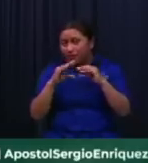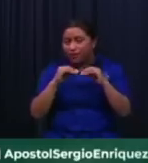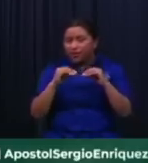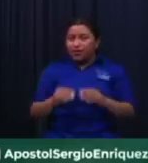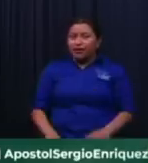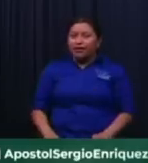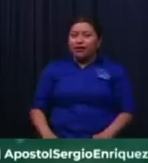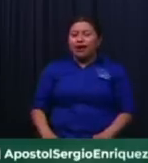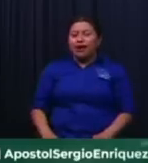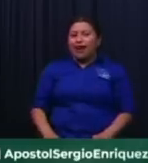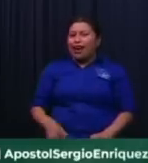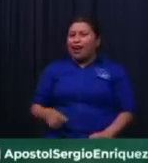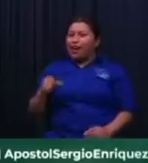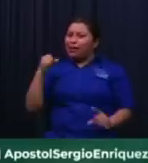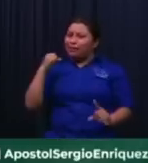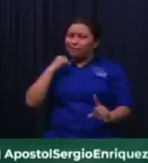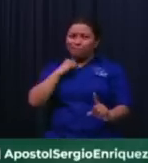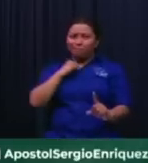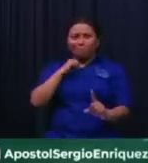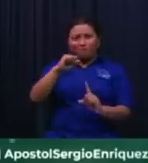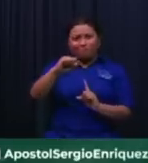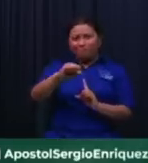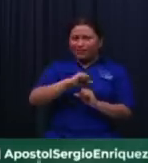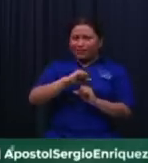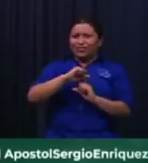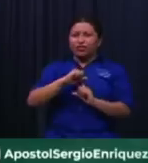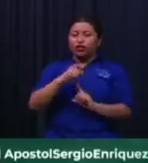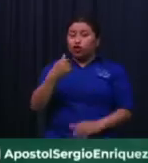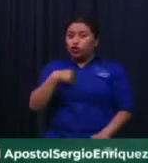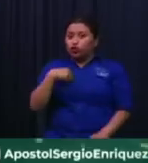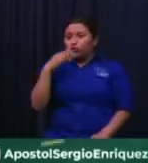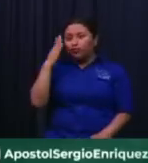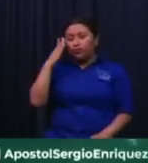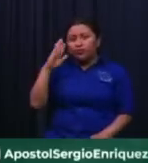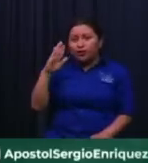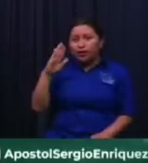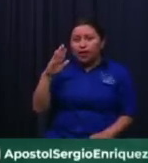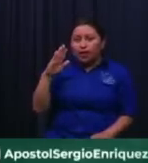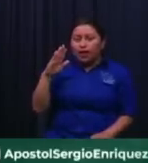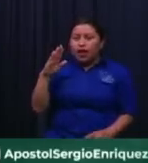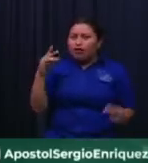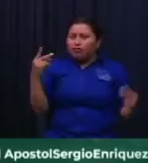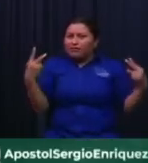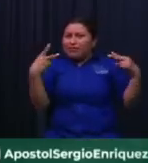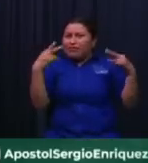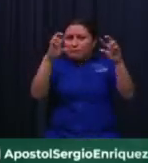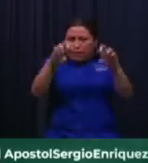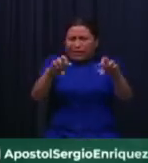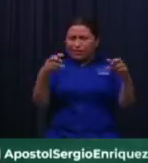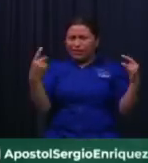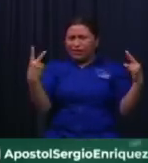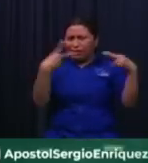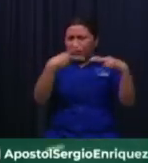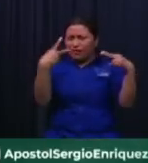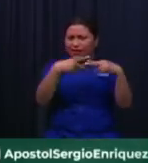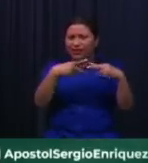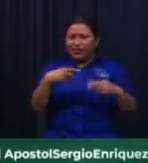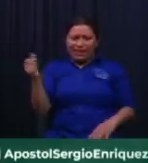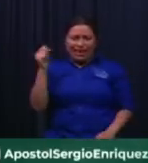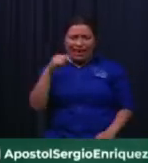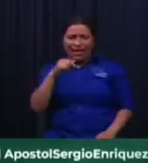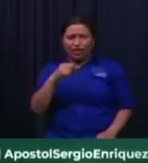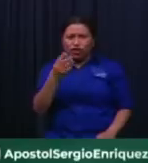Afecta, hermano. Afecta. Yo no sé cómo le harán los luchadores para controlar todo. Ahí mismo sacan su ira, ¿verdad, hermanos?